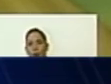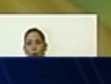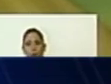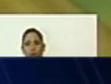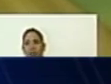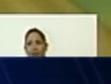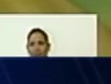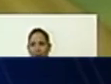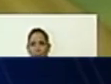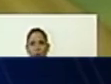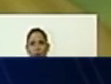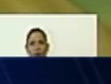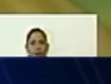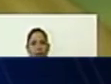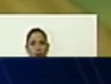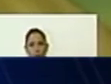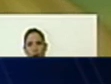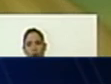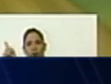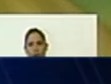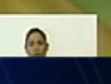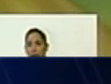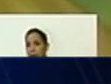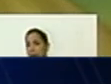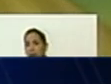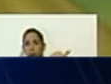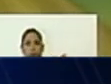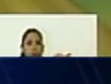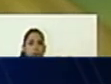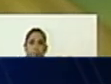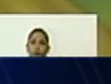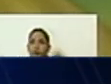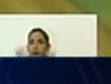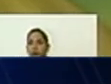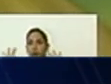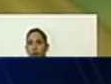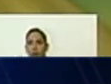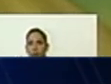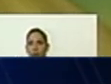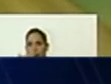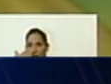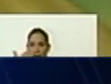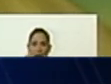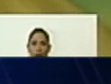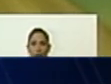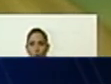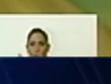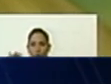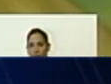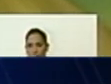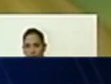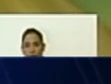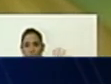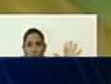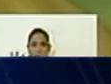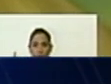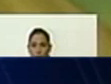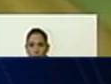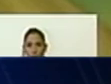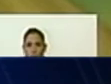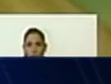deja violación de derechos humanos sin responsables de ningún tipo ante la comunidad internacional. El 19 de